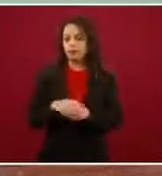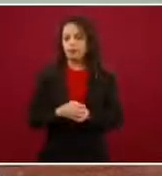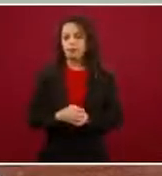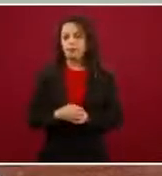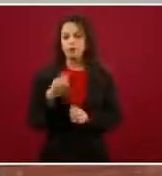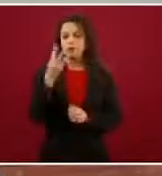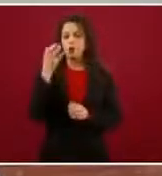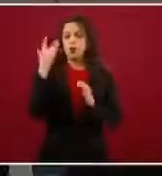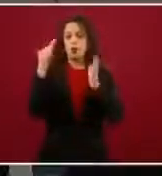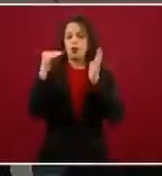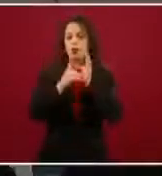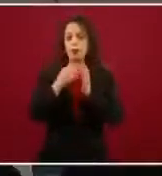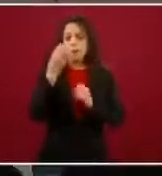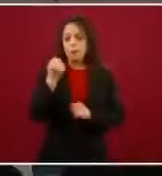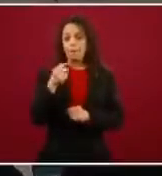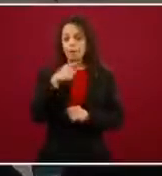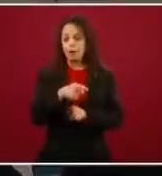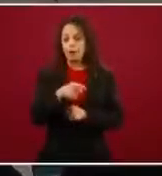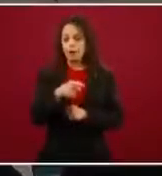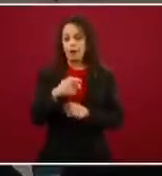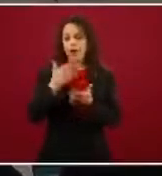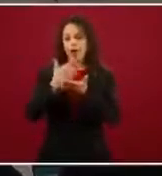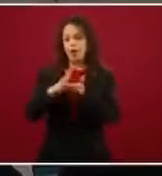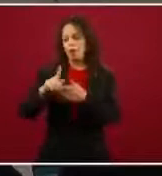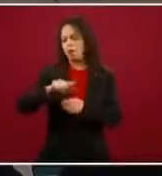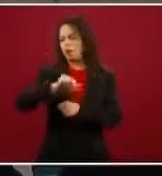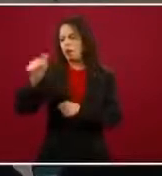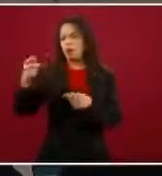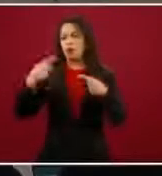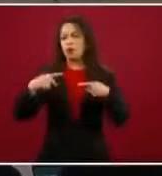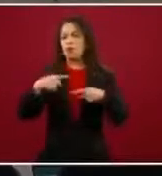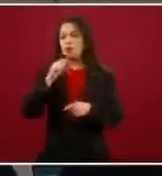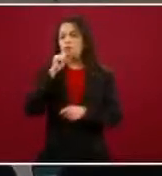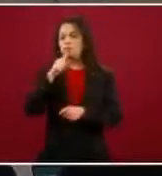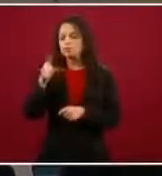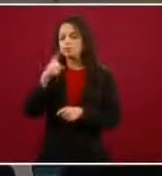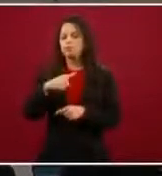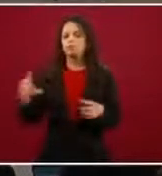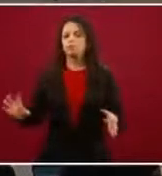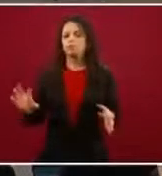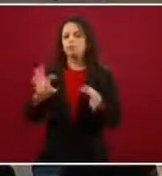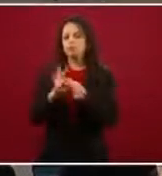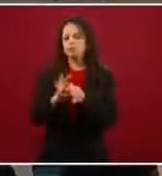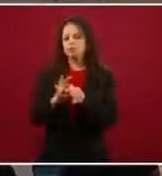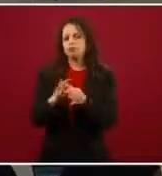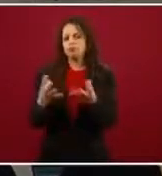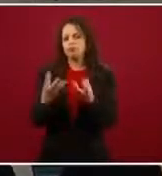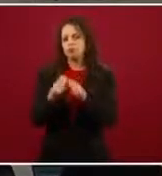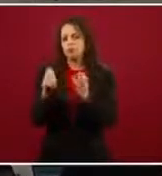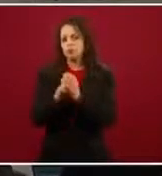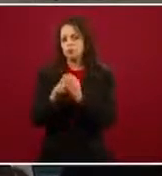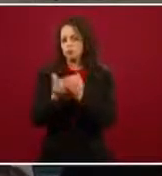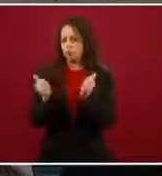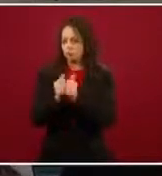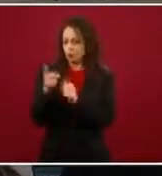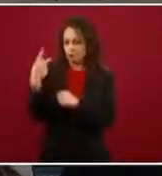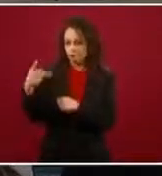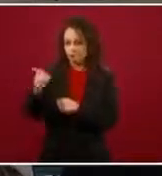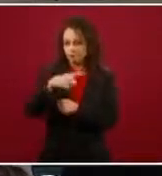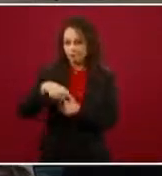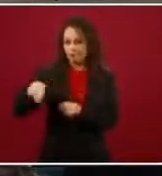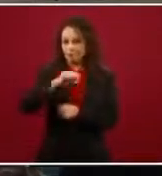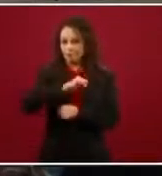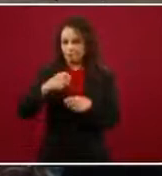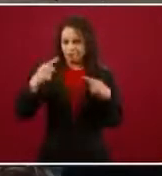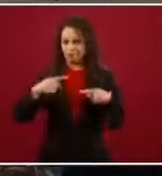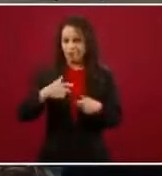53.459.000 relacionados de manera indirecta con sujetos que pertenecían o que tenían algún tipo de operación financiera con estos. Además de ellos, 6